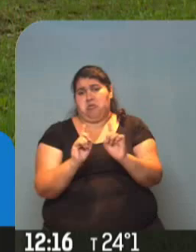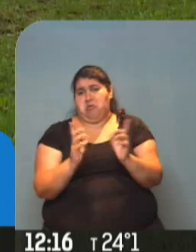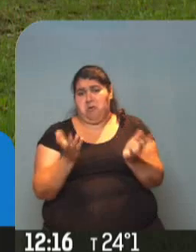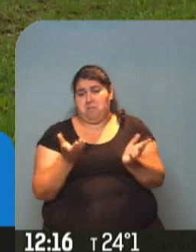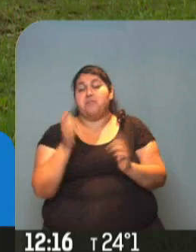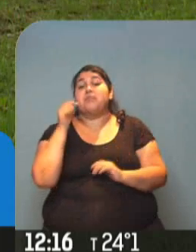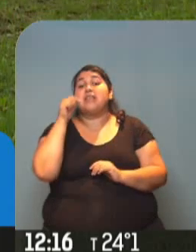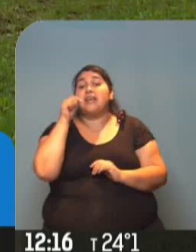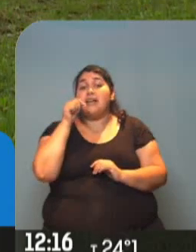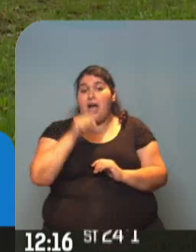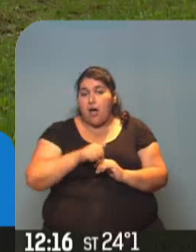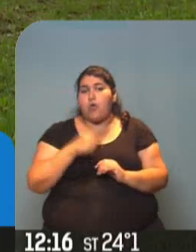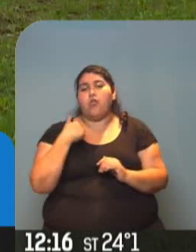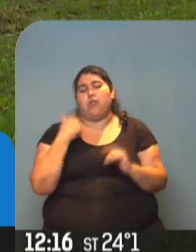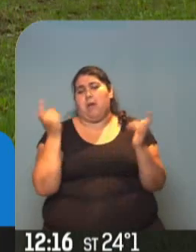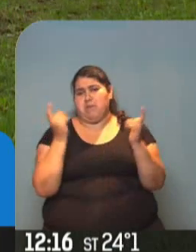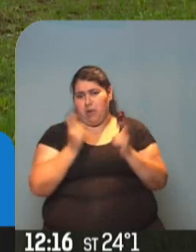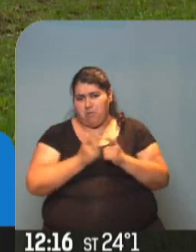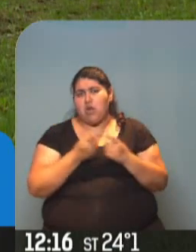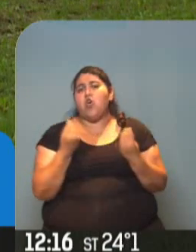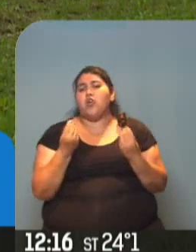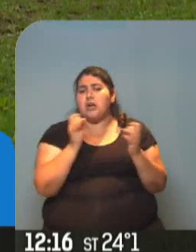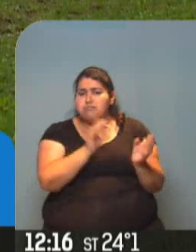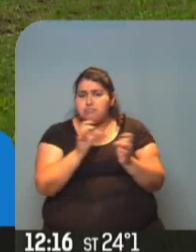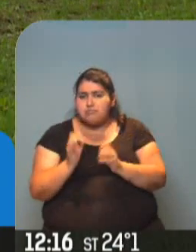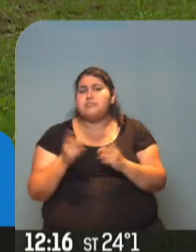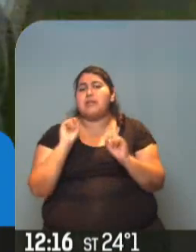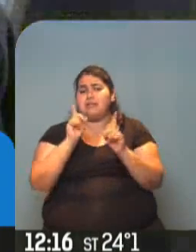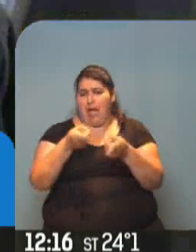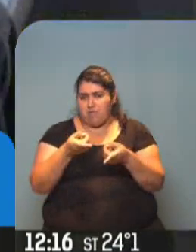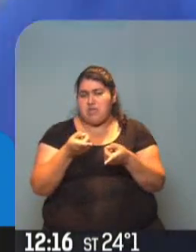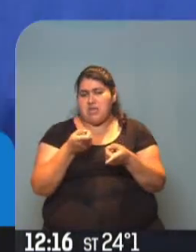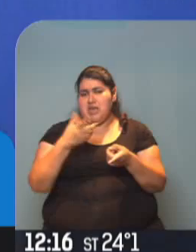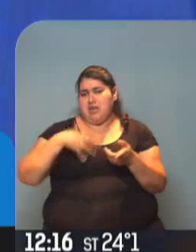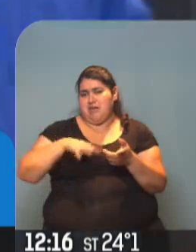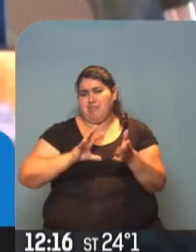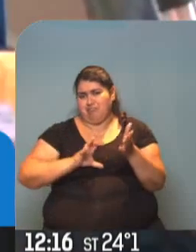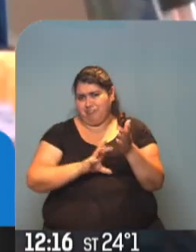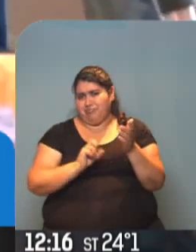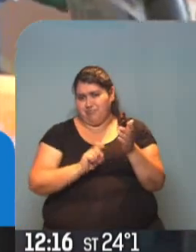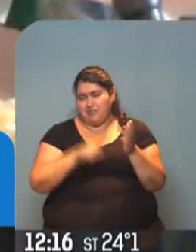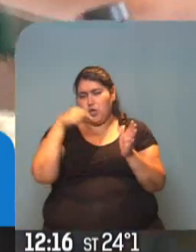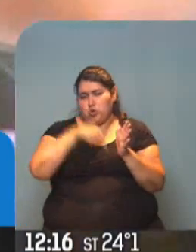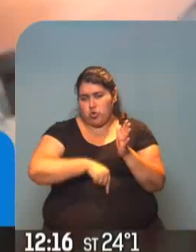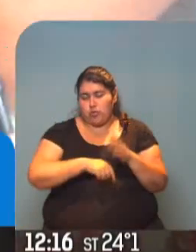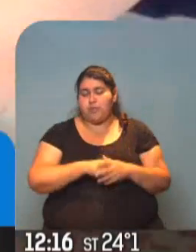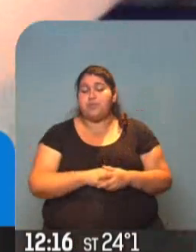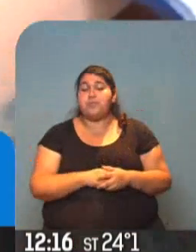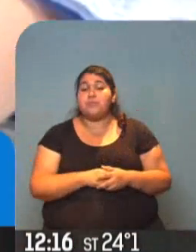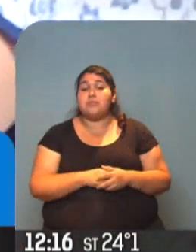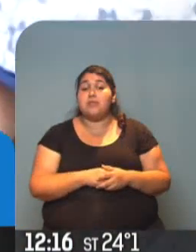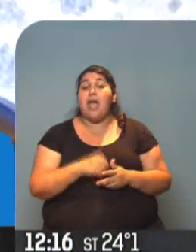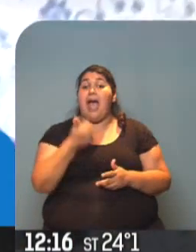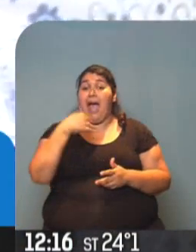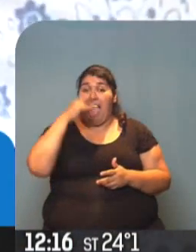de número reducido, 2-3 personas de transmisión interhumana, también ha ocurrido en esta región pampeana. El virus Andes, que circula